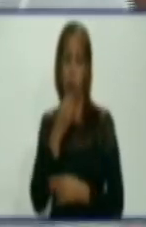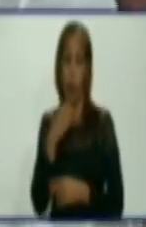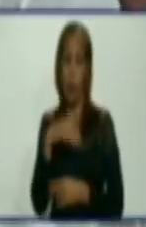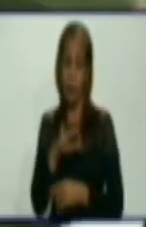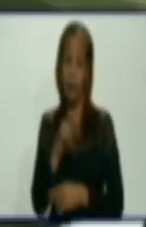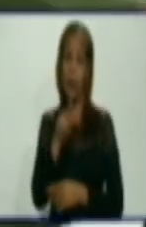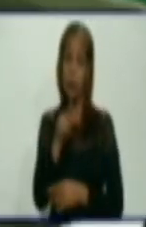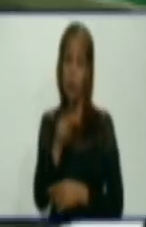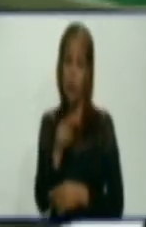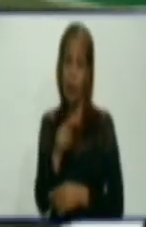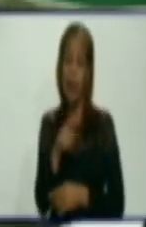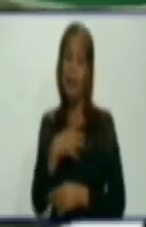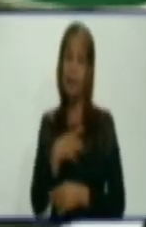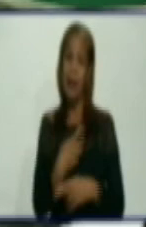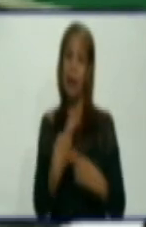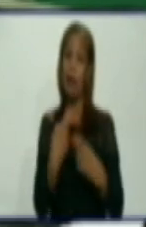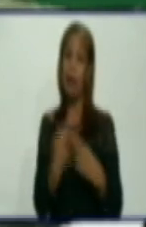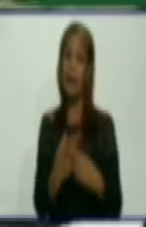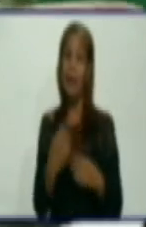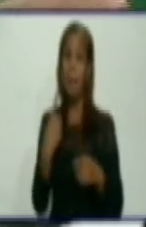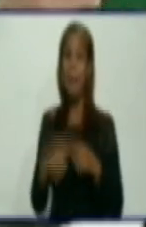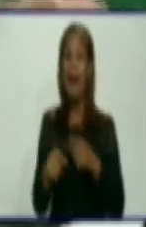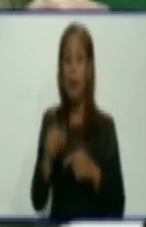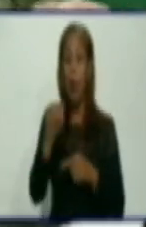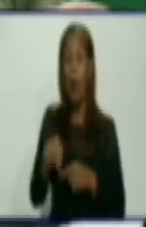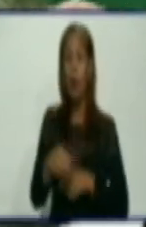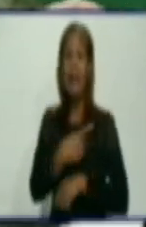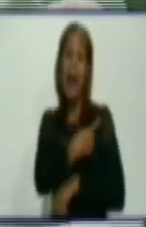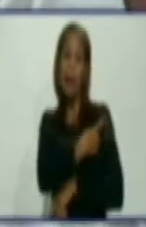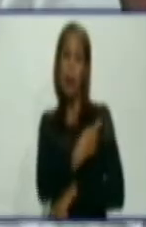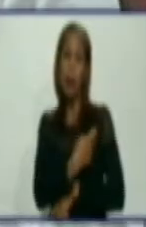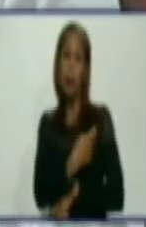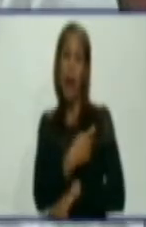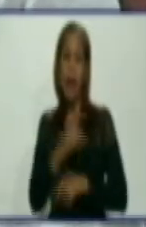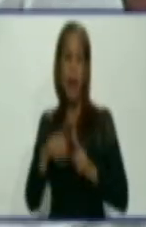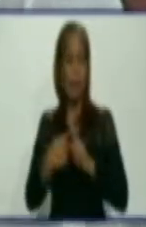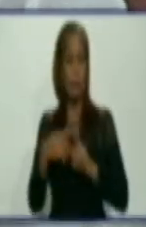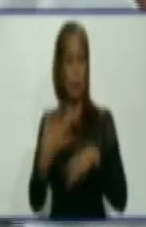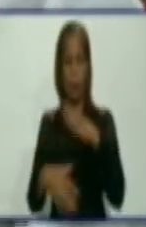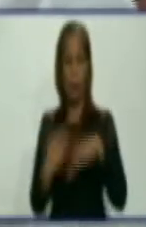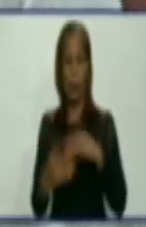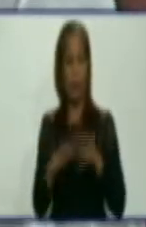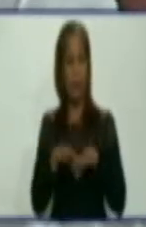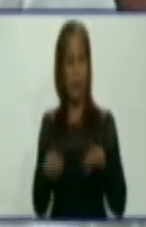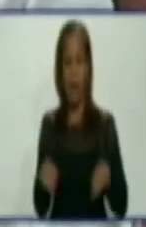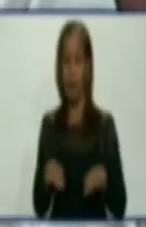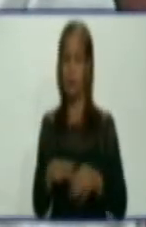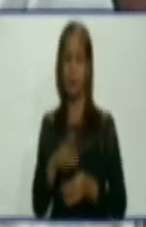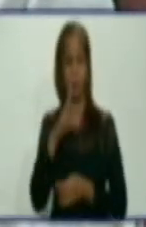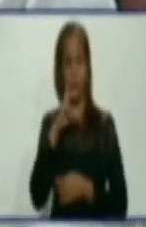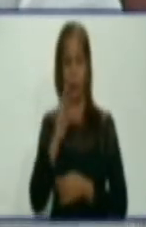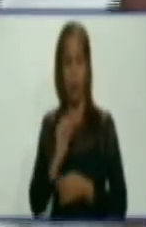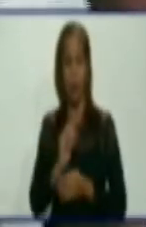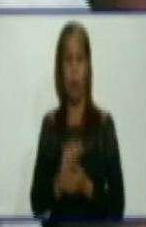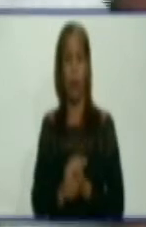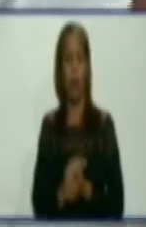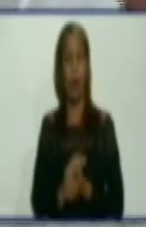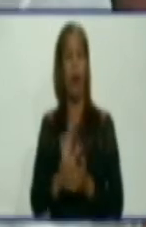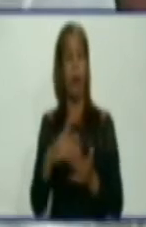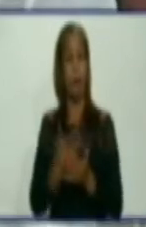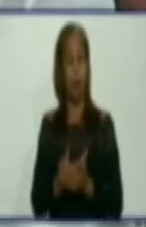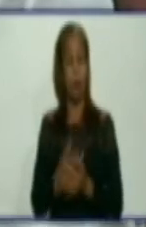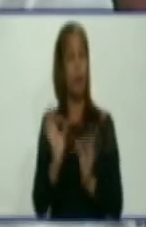ocurra, pero hoy todavía la vacuna no es la solución. La vacuna va a tener su respuesta esperada en